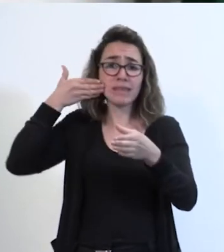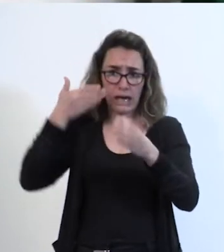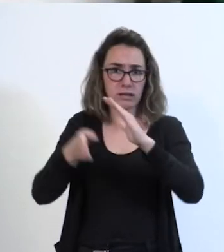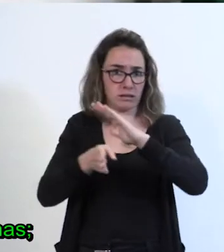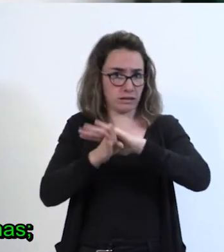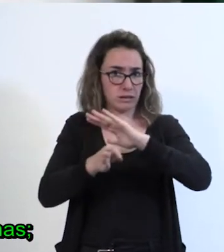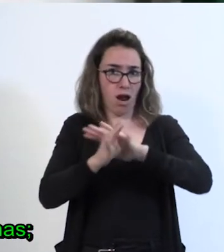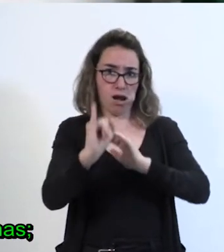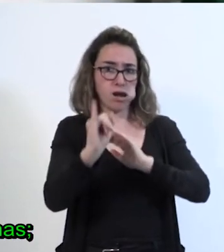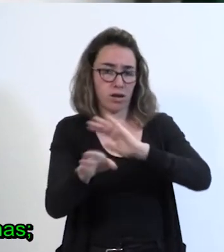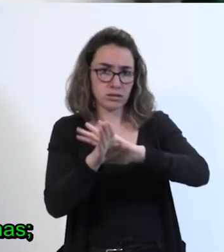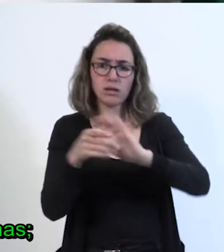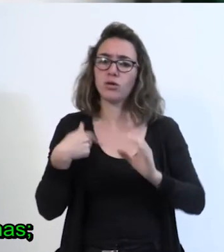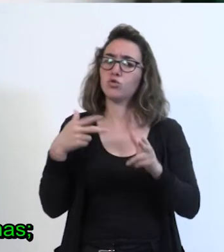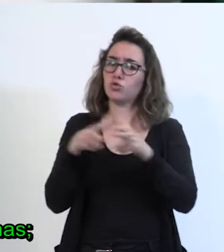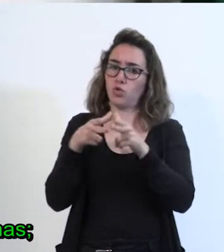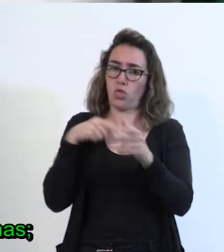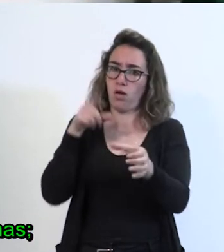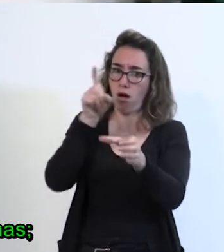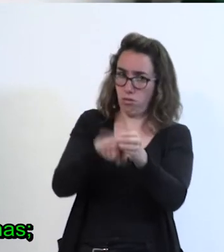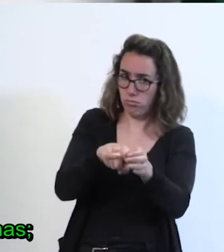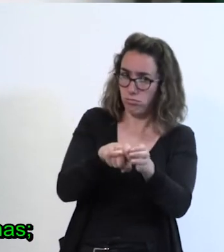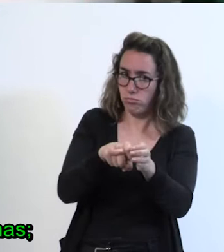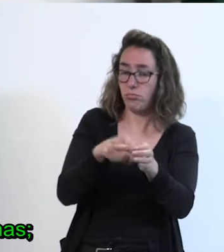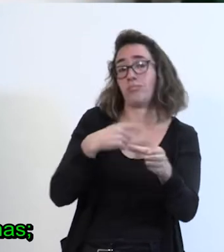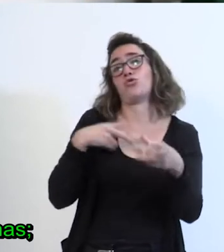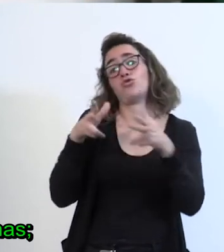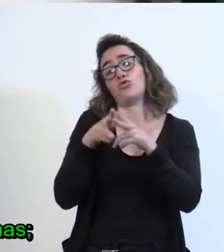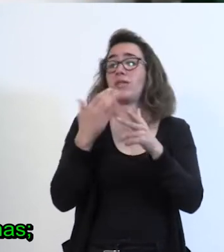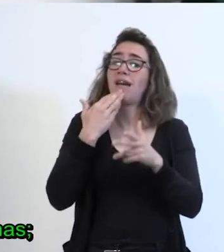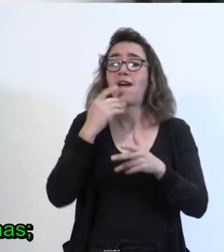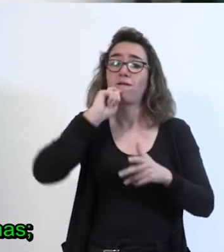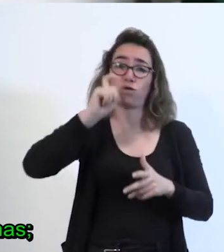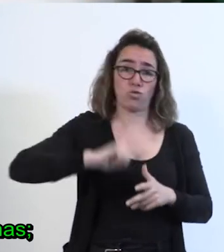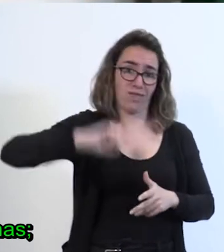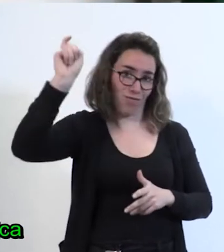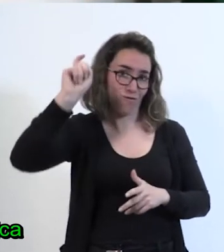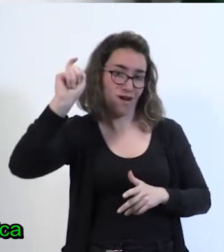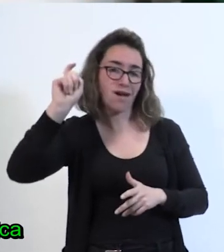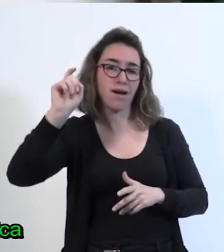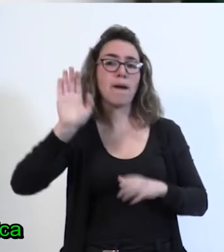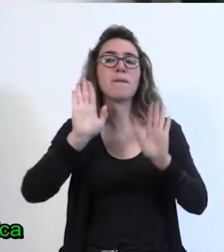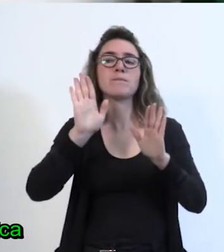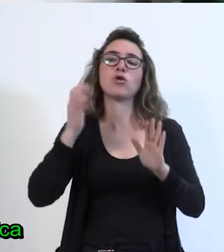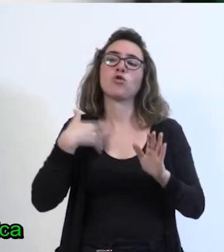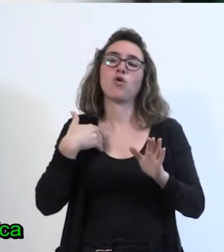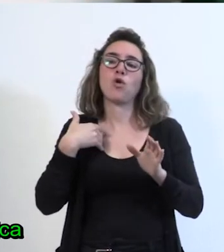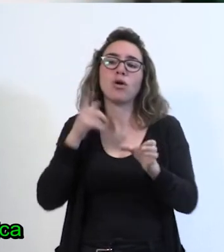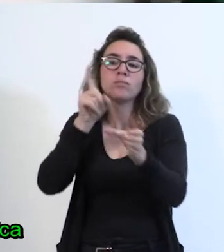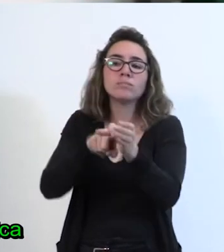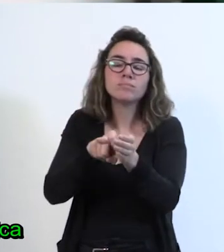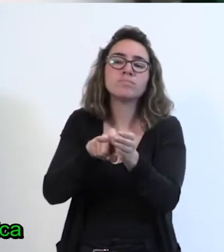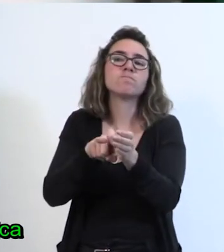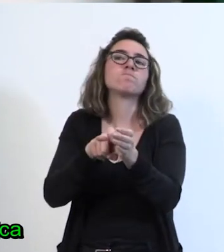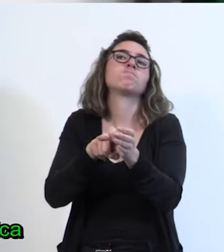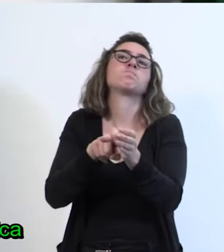existiendo. Yo sigo siendo socia, pues soy socia fundadora de Las Dignas, pero como decía, solo